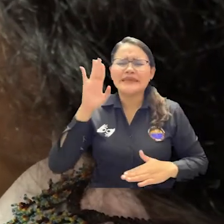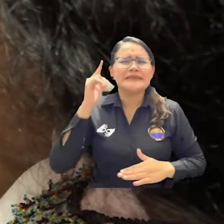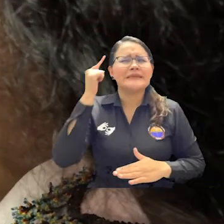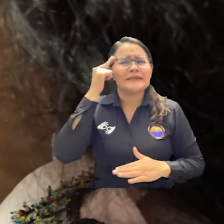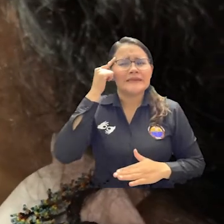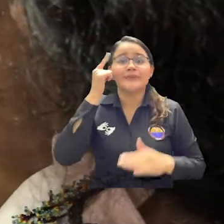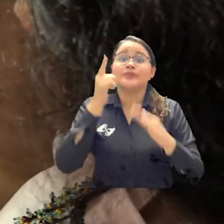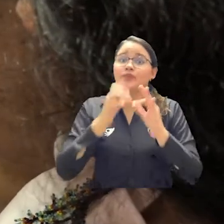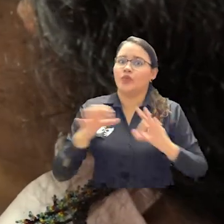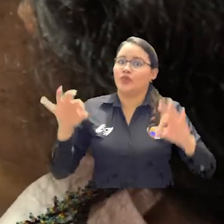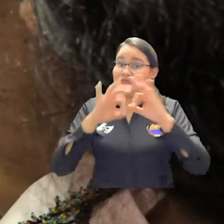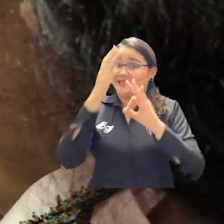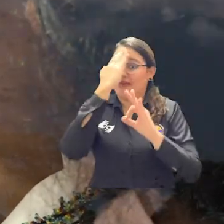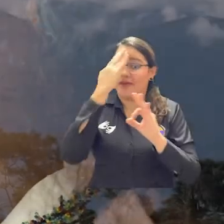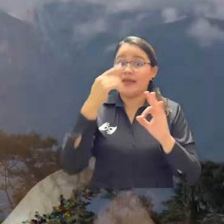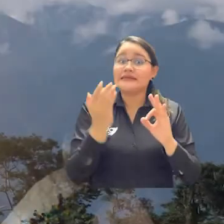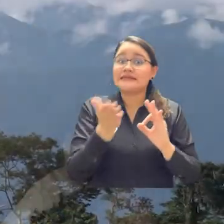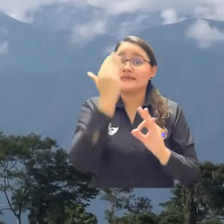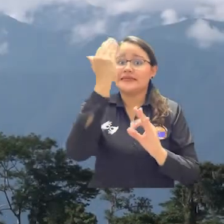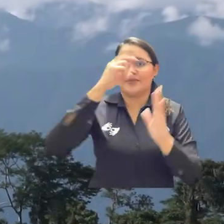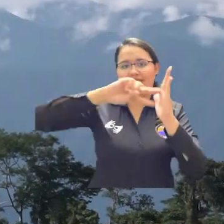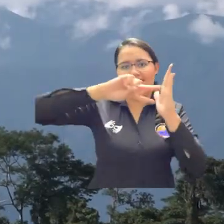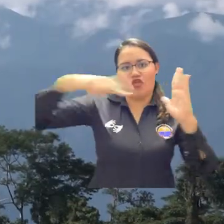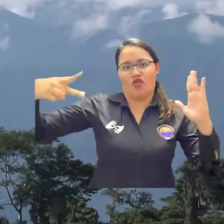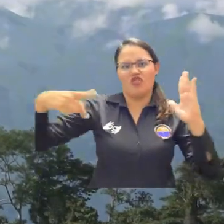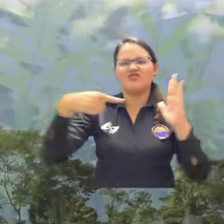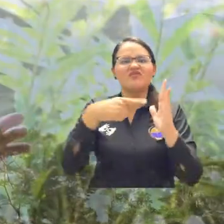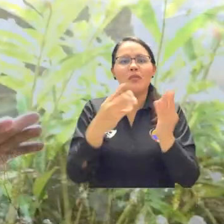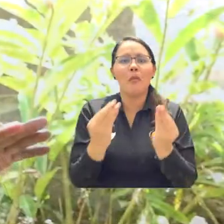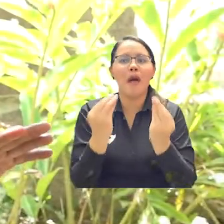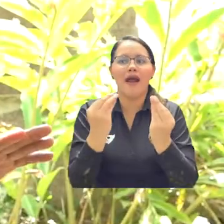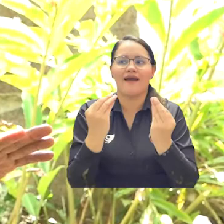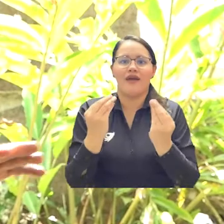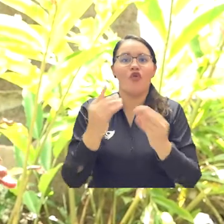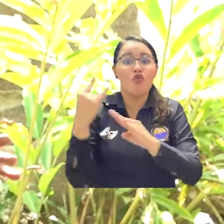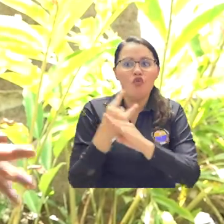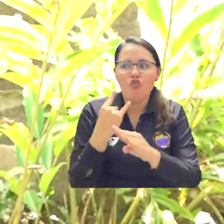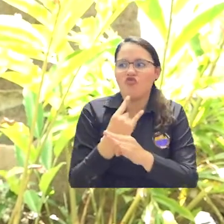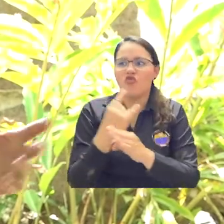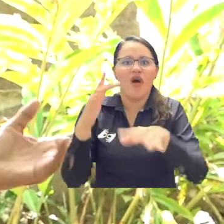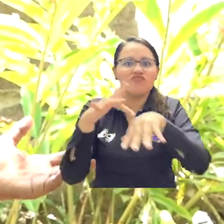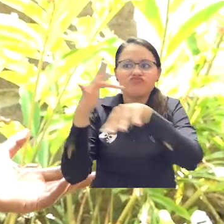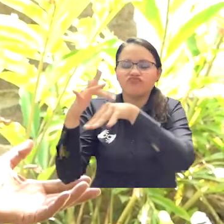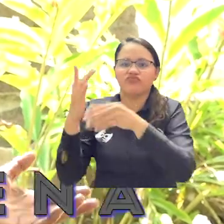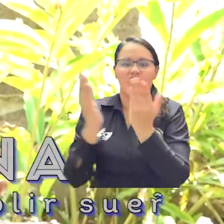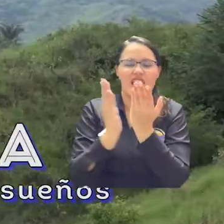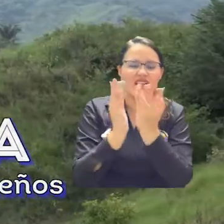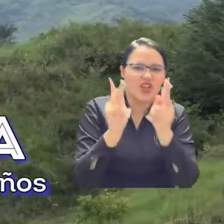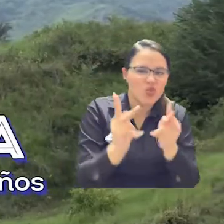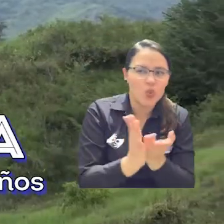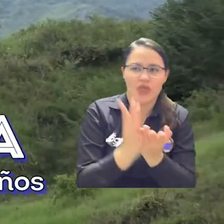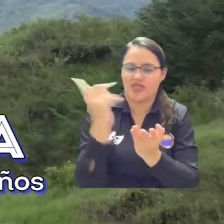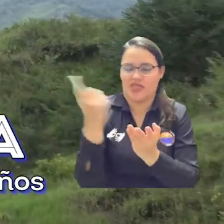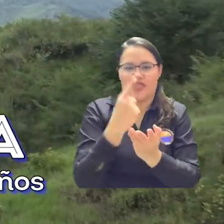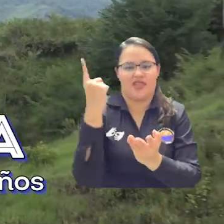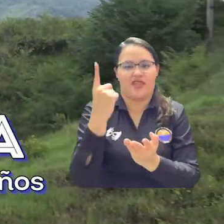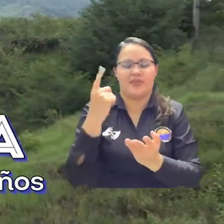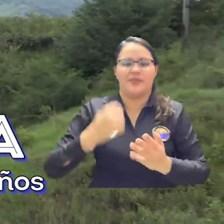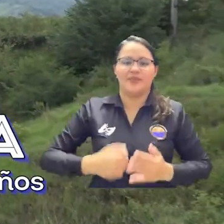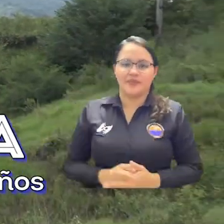que la tecnología es un medio y que el buen uso que podamos hacer de ella permite que la universidad expanda sus límites y sus fronteras.